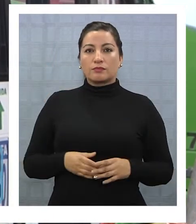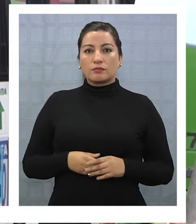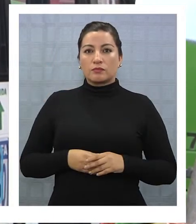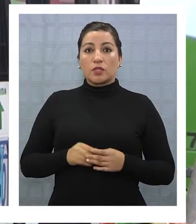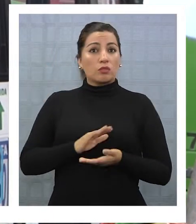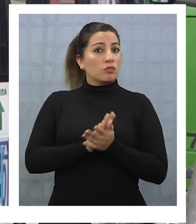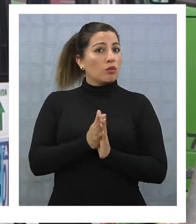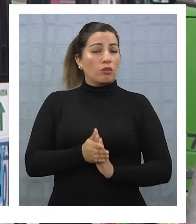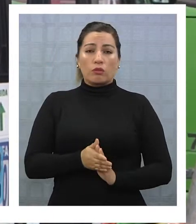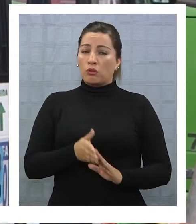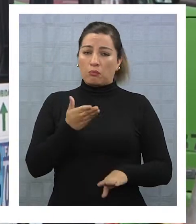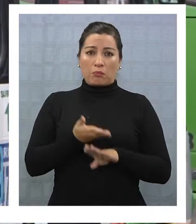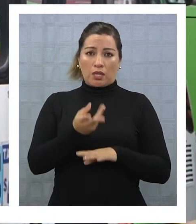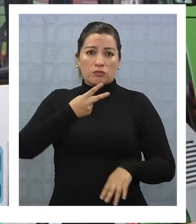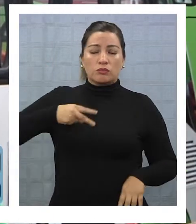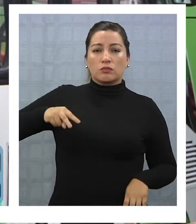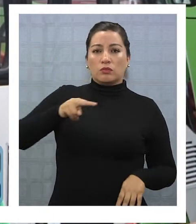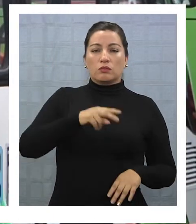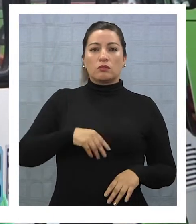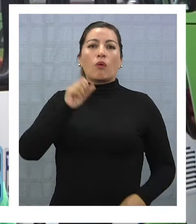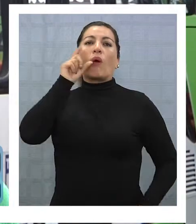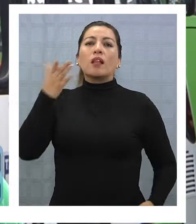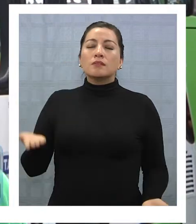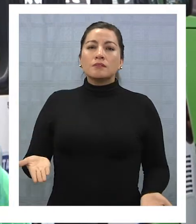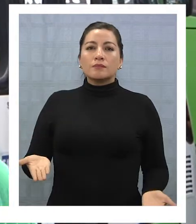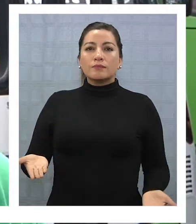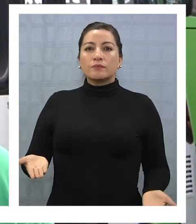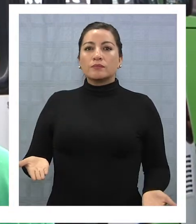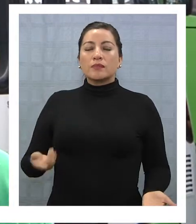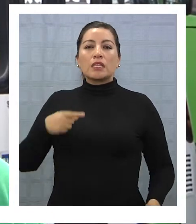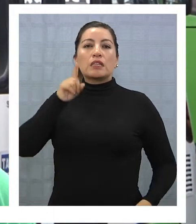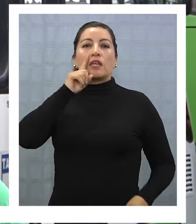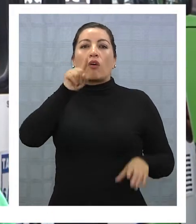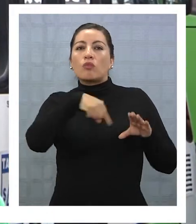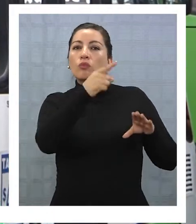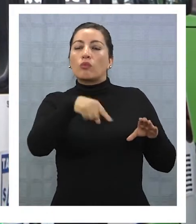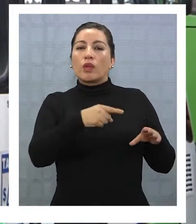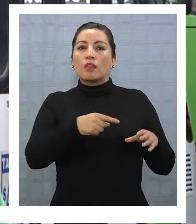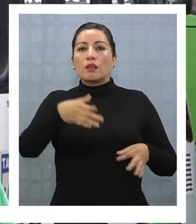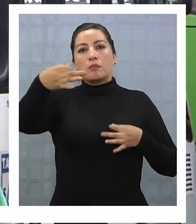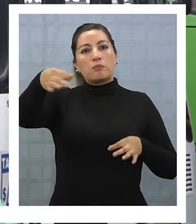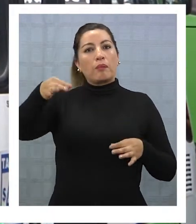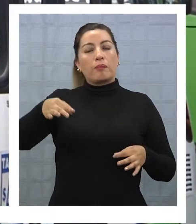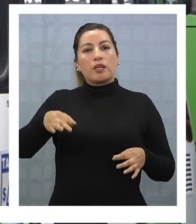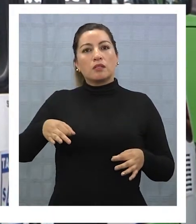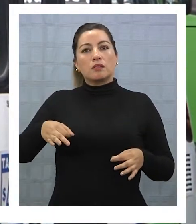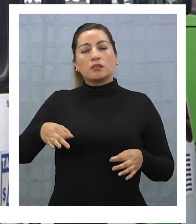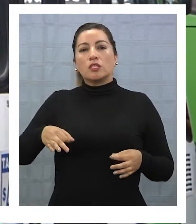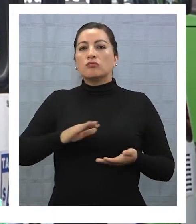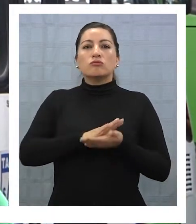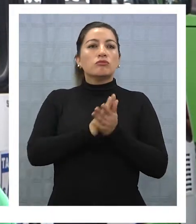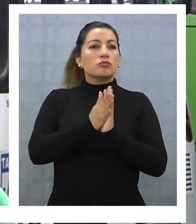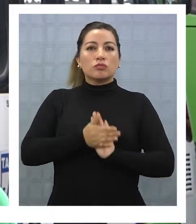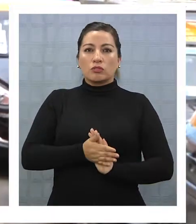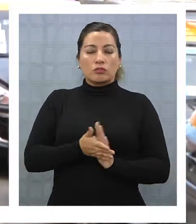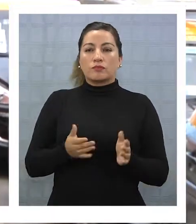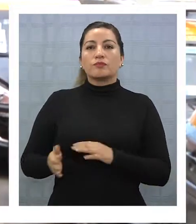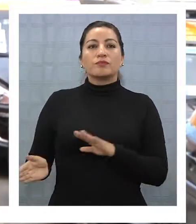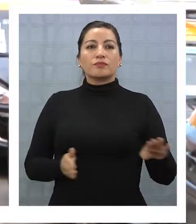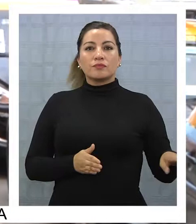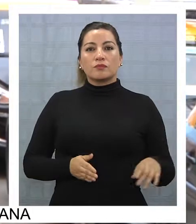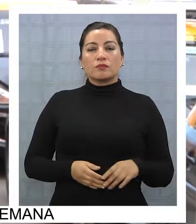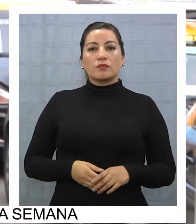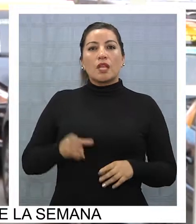Eso es todo lo que los pide transporte a nosotros. ¿Cuáles son las condiciones? Que tengan buenos neumáticos, que estén con su papel al día, su revisión técnica y esté inscrito en el Ministerio de Transporte. Lo